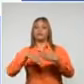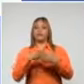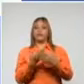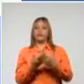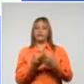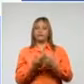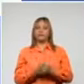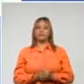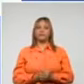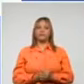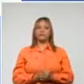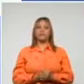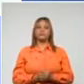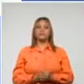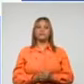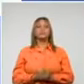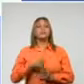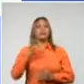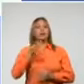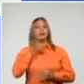poco más en detalle